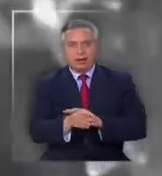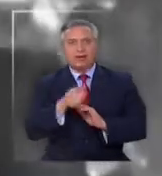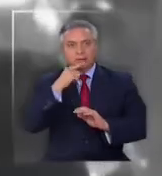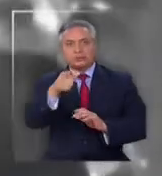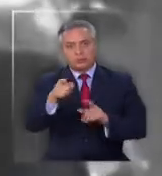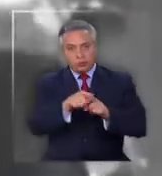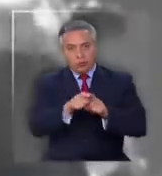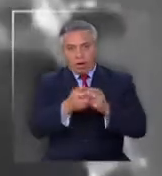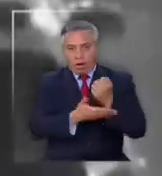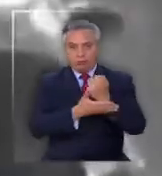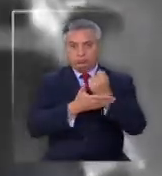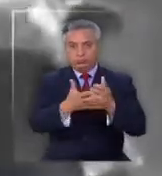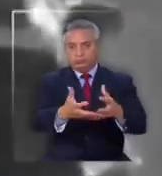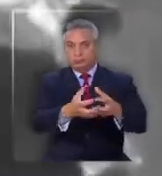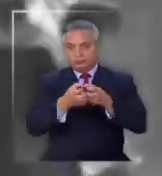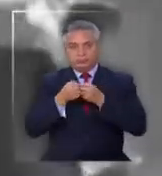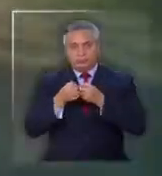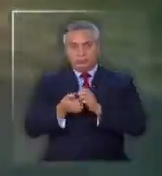llevárselo.